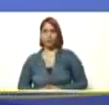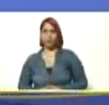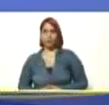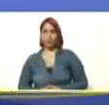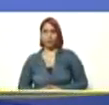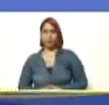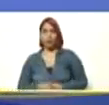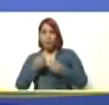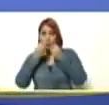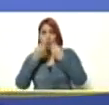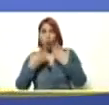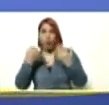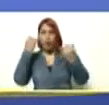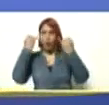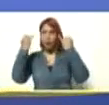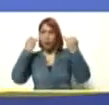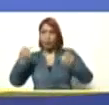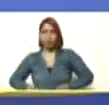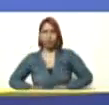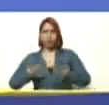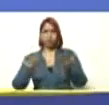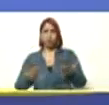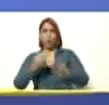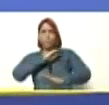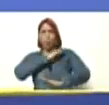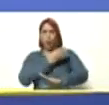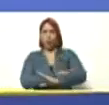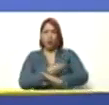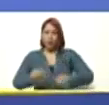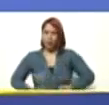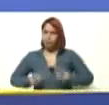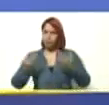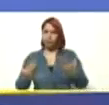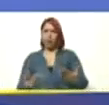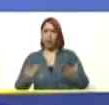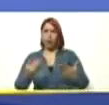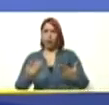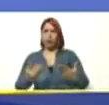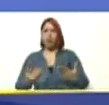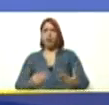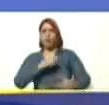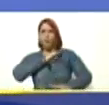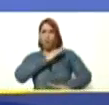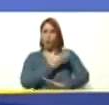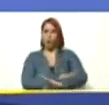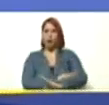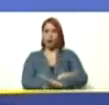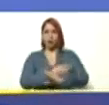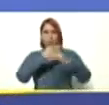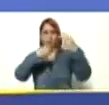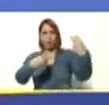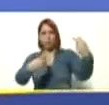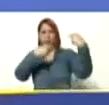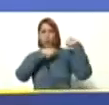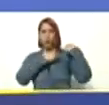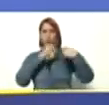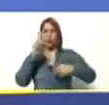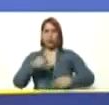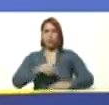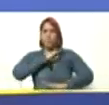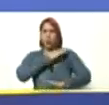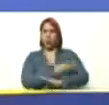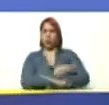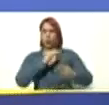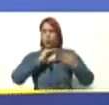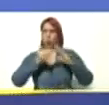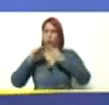Muy buena idea darle el poder, darle las potestades, responsabilidades y todo el apoyo al poder comunal.